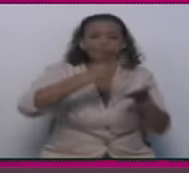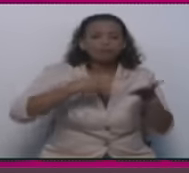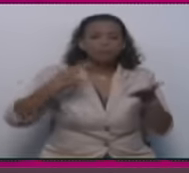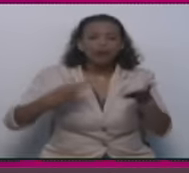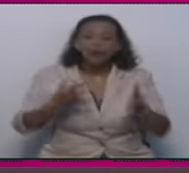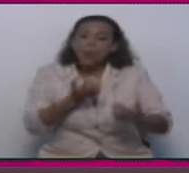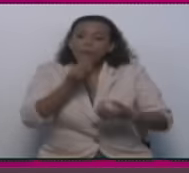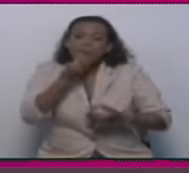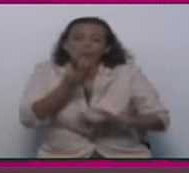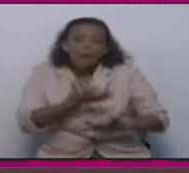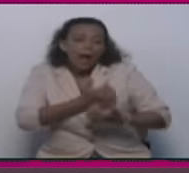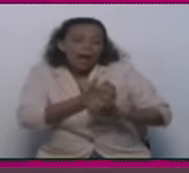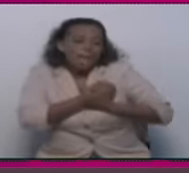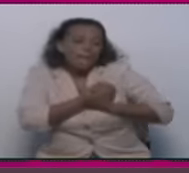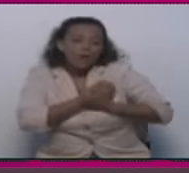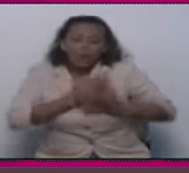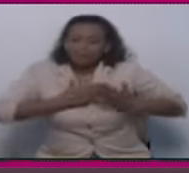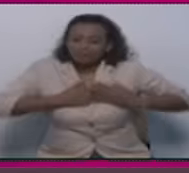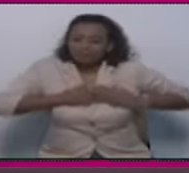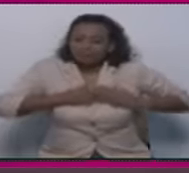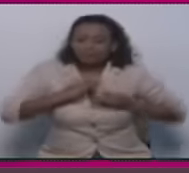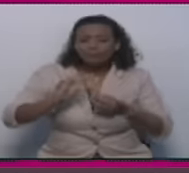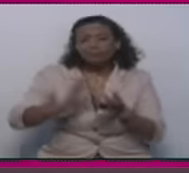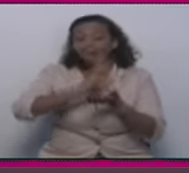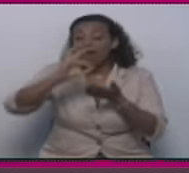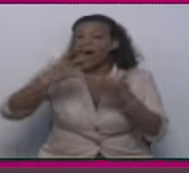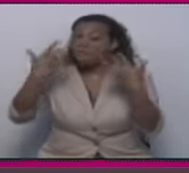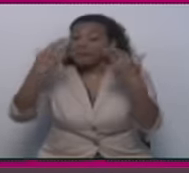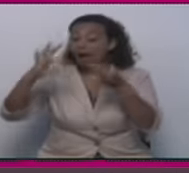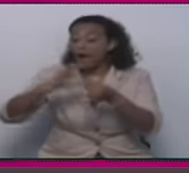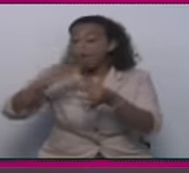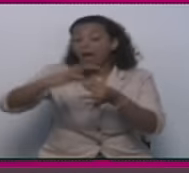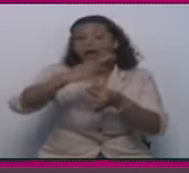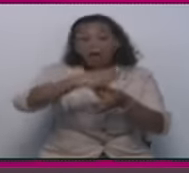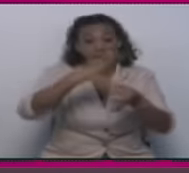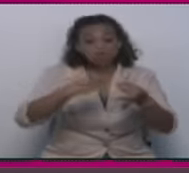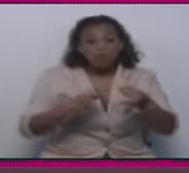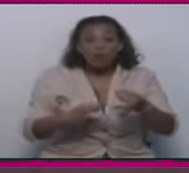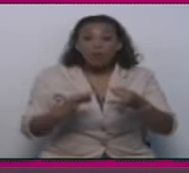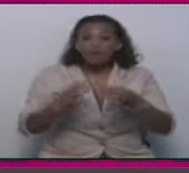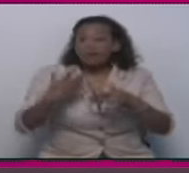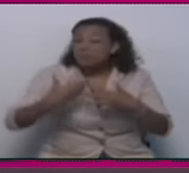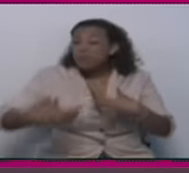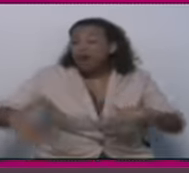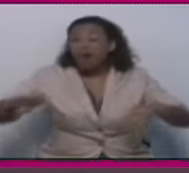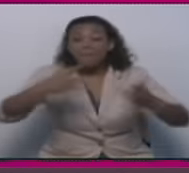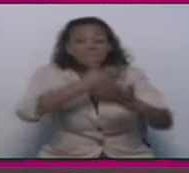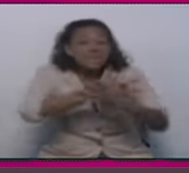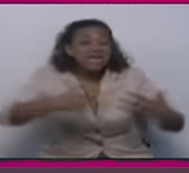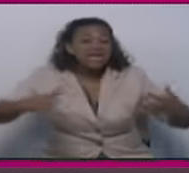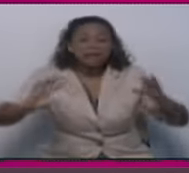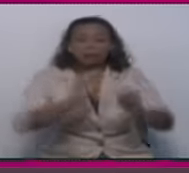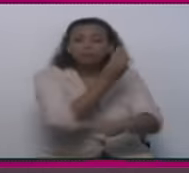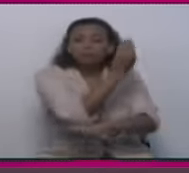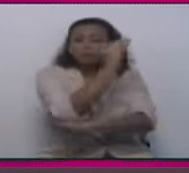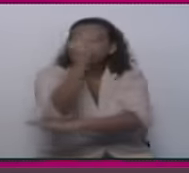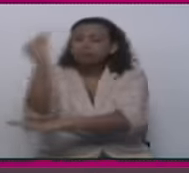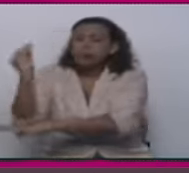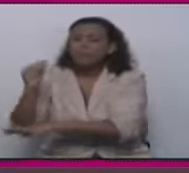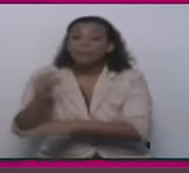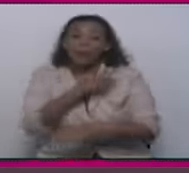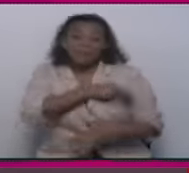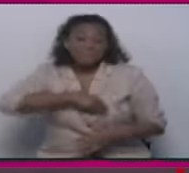con amor y corazón a mano, y son decenas de miles, están registradas en la Gran